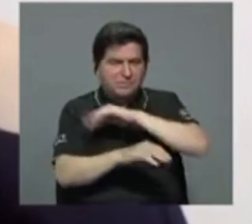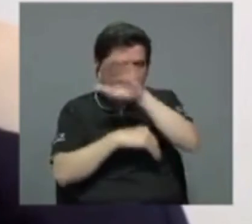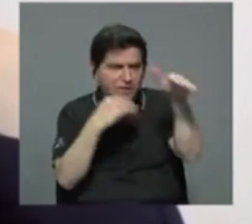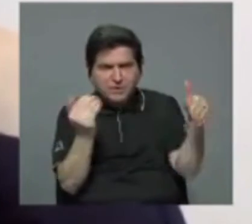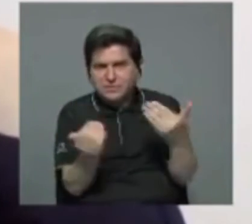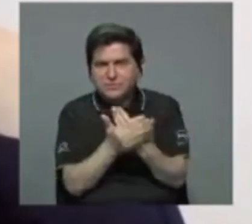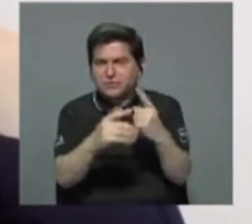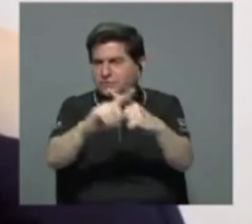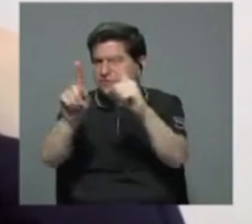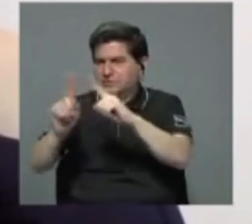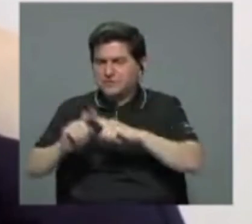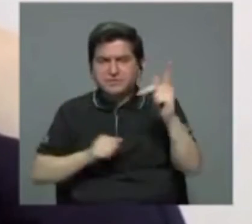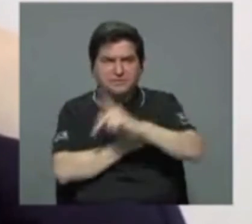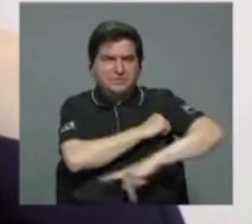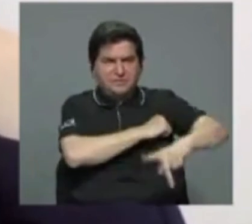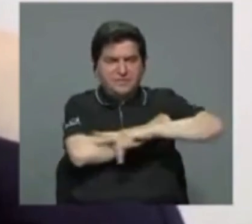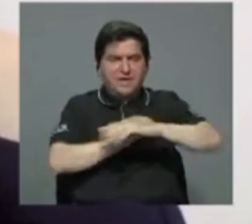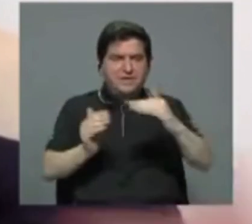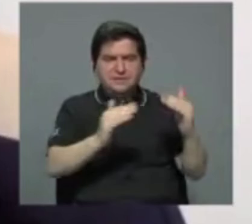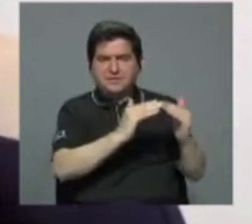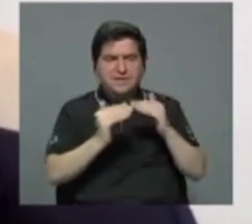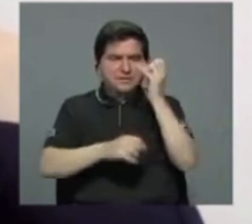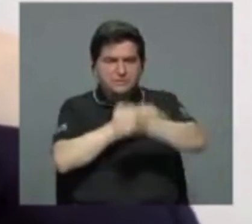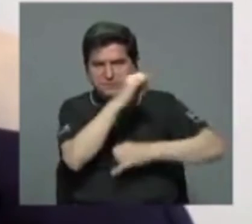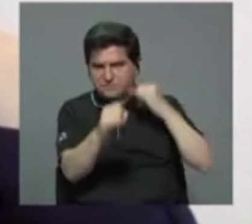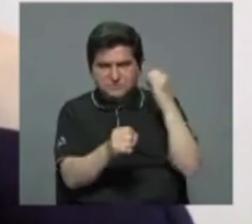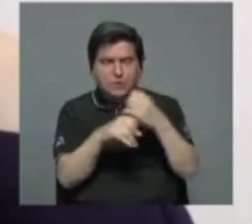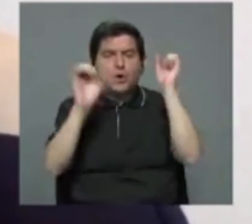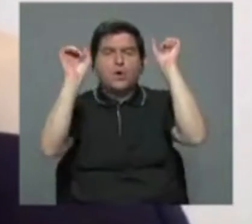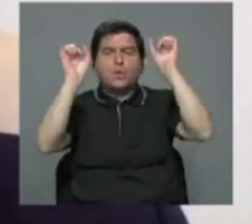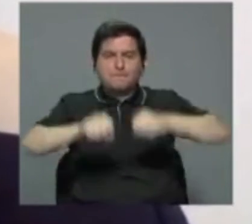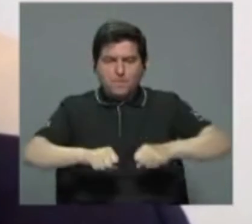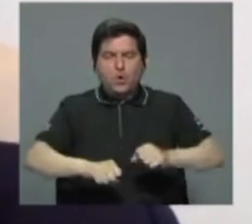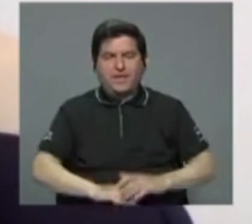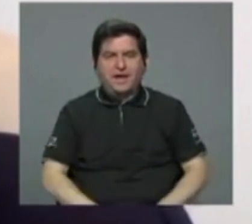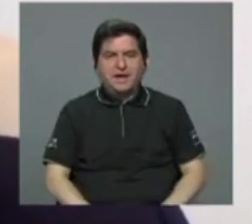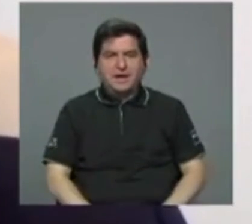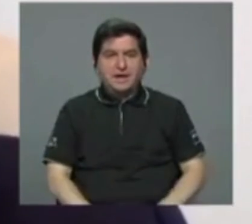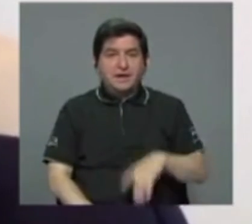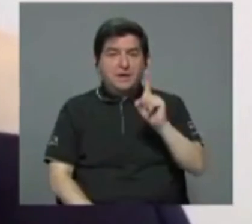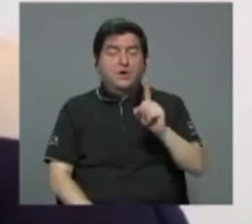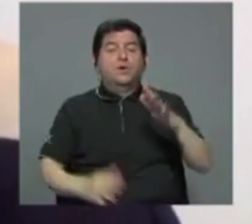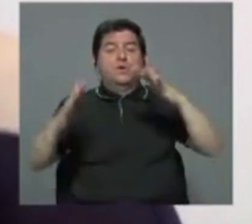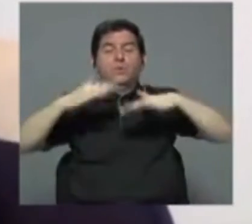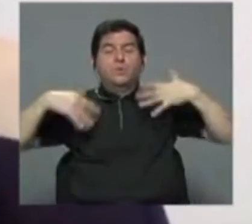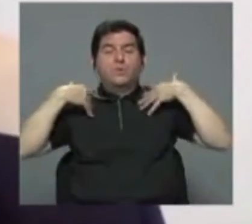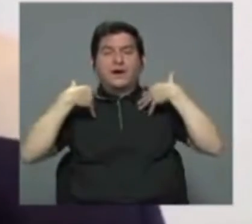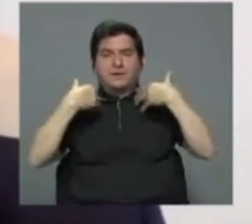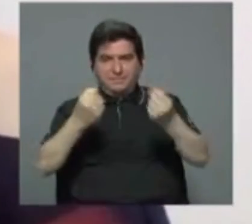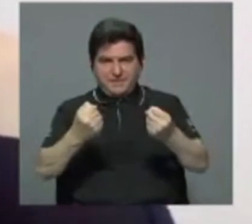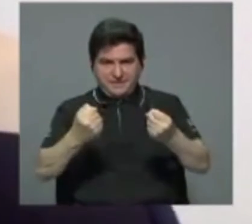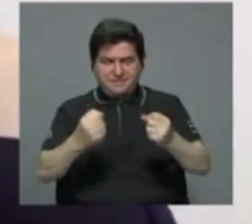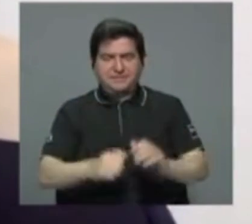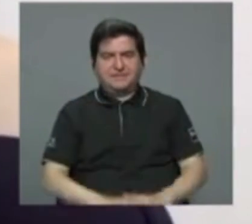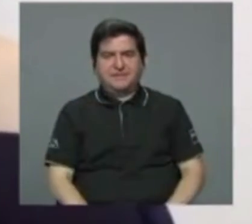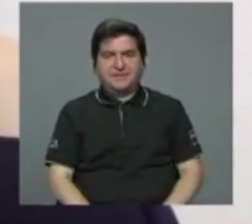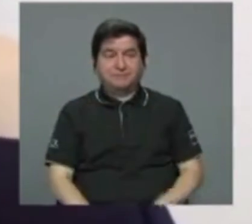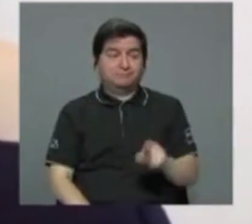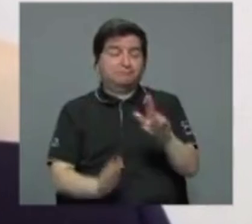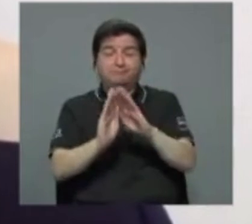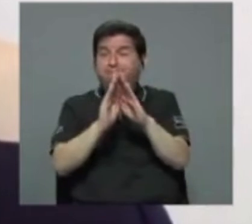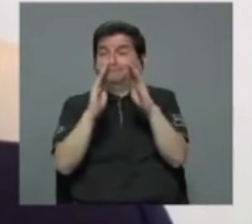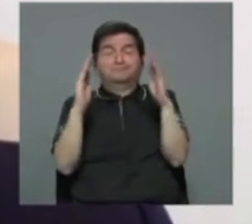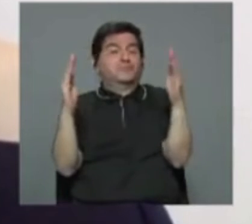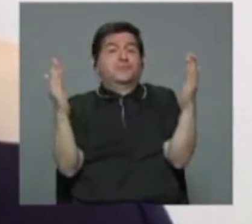los países, de toda la comunidad internacional, para lograr un ambiente sano. En fin, es